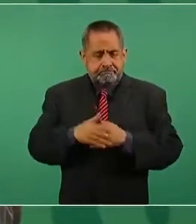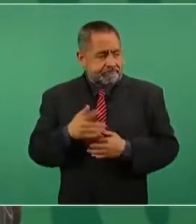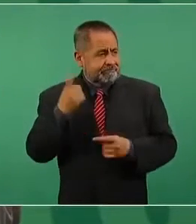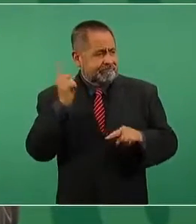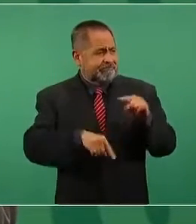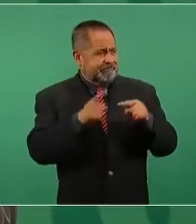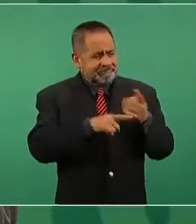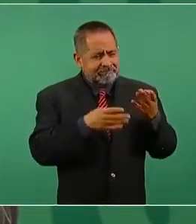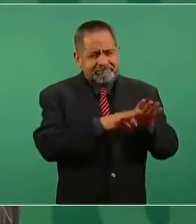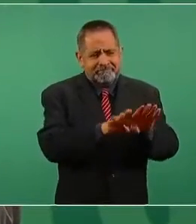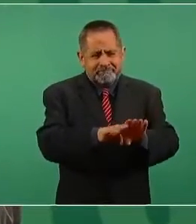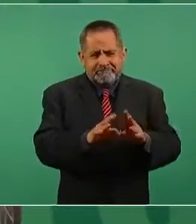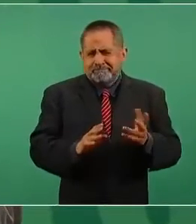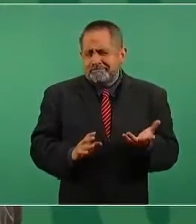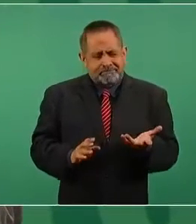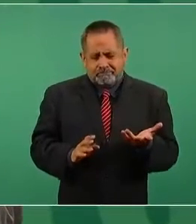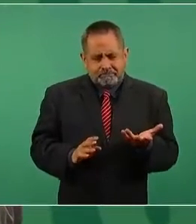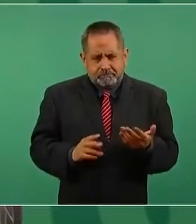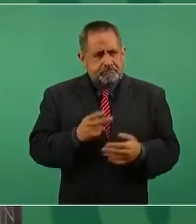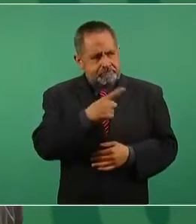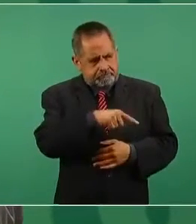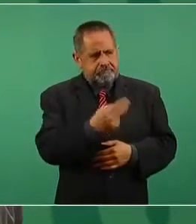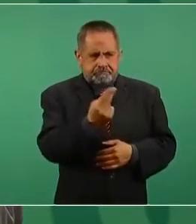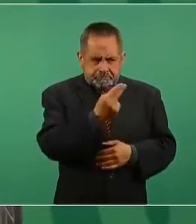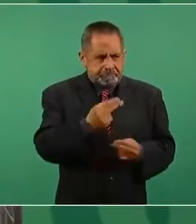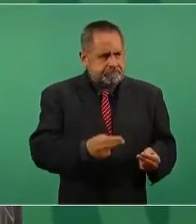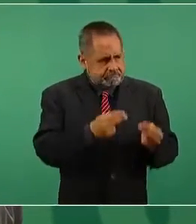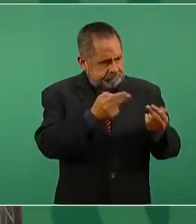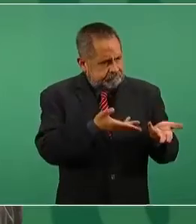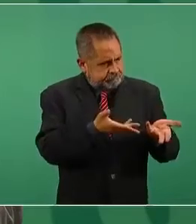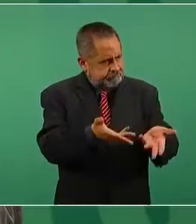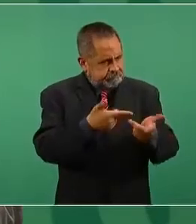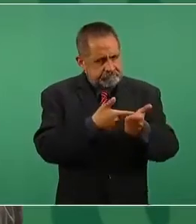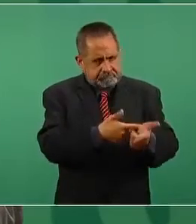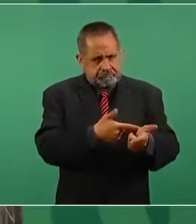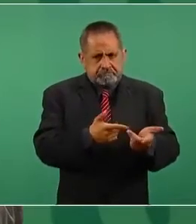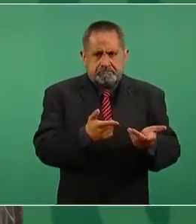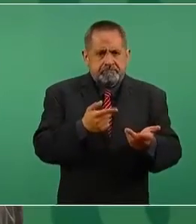podría crecer, no podría